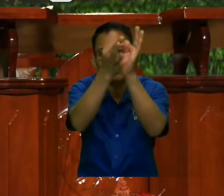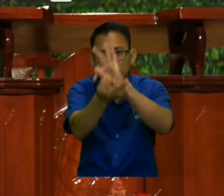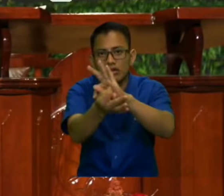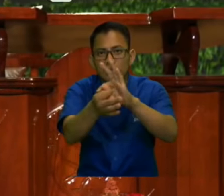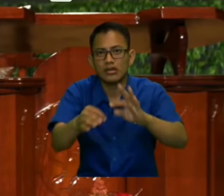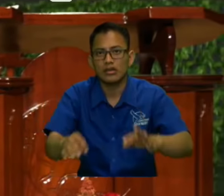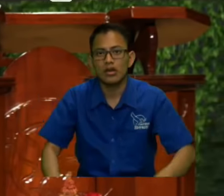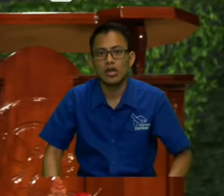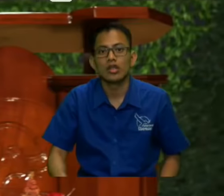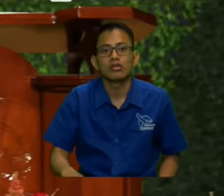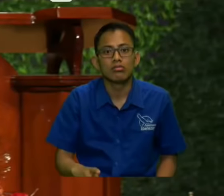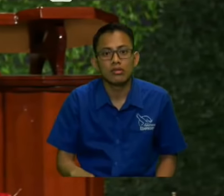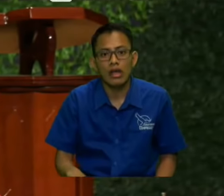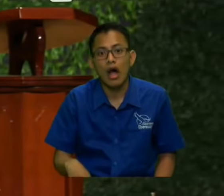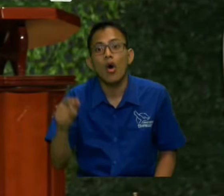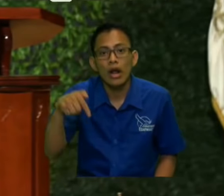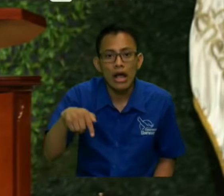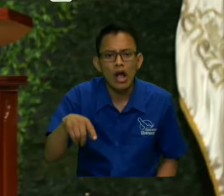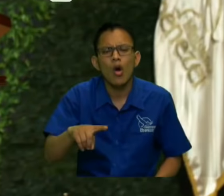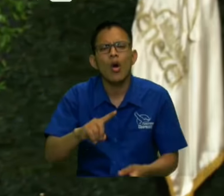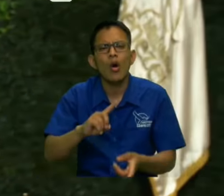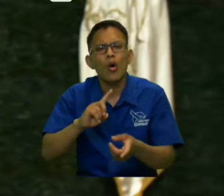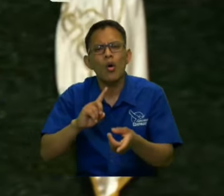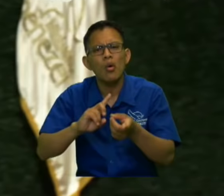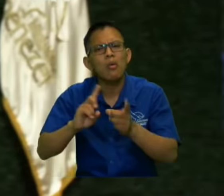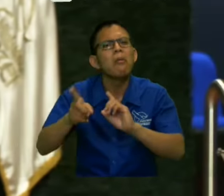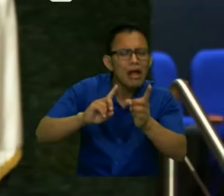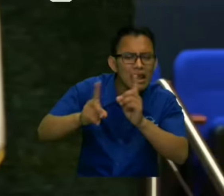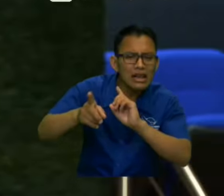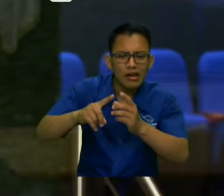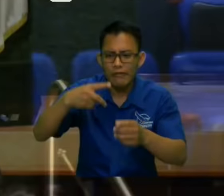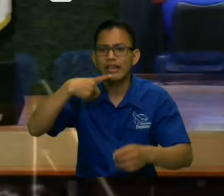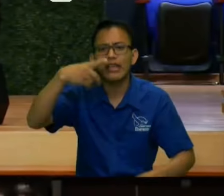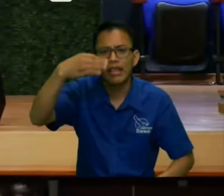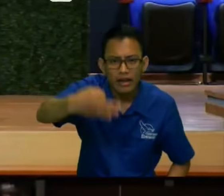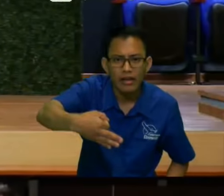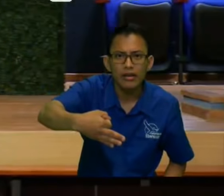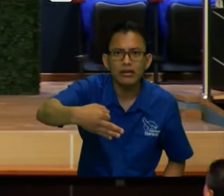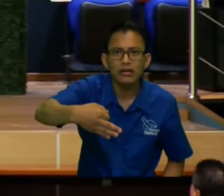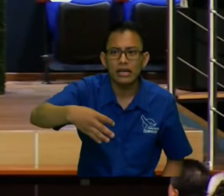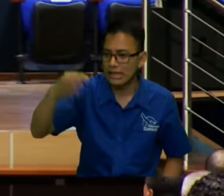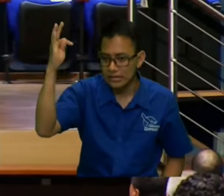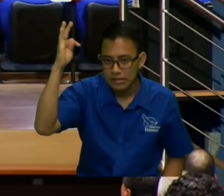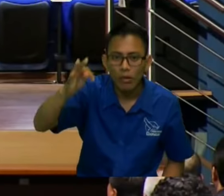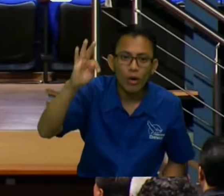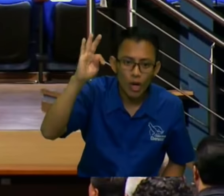Ahora, ¿cuál es lo verdadero? ¿Cuál es lo verdadero? El testimonio.